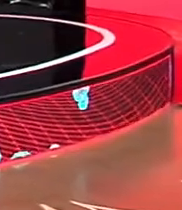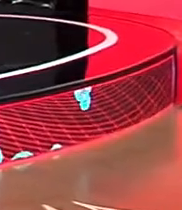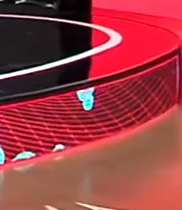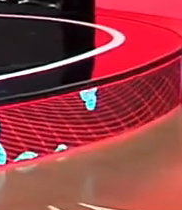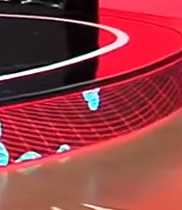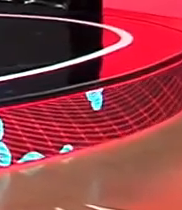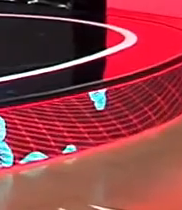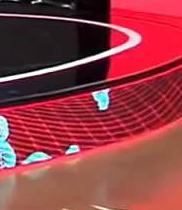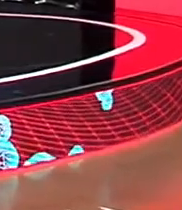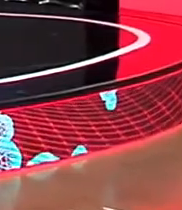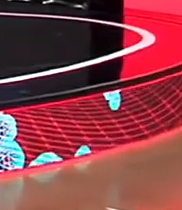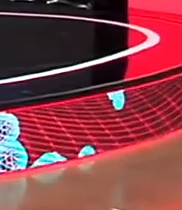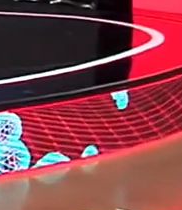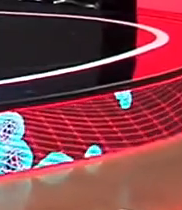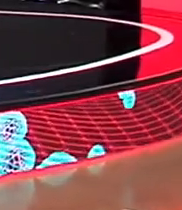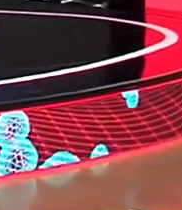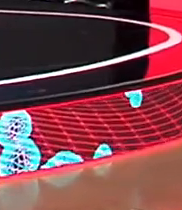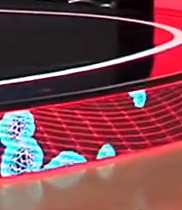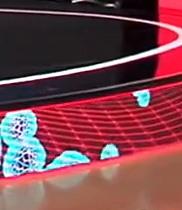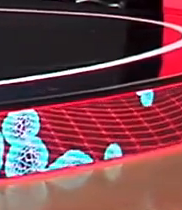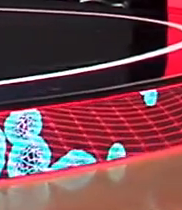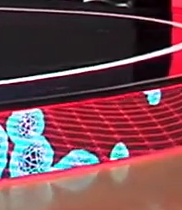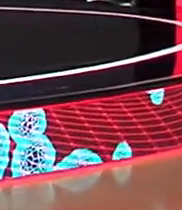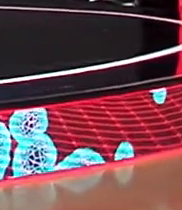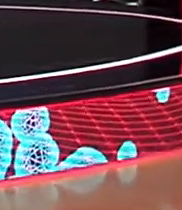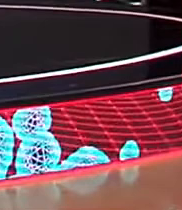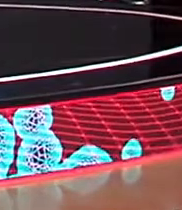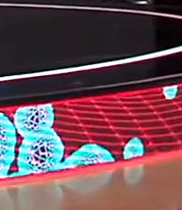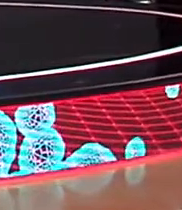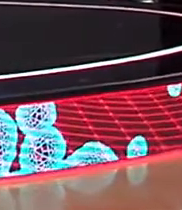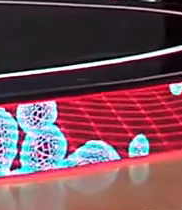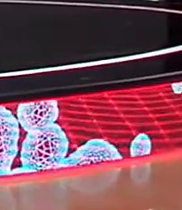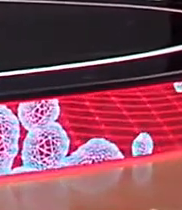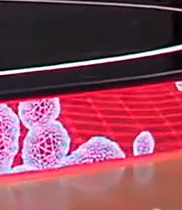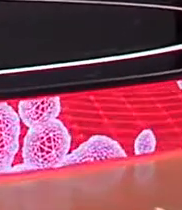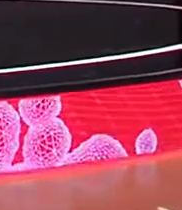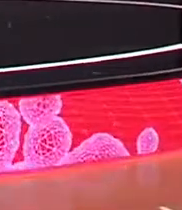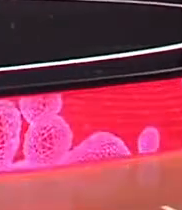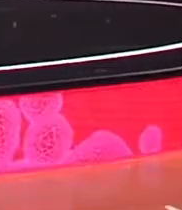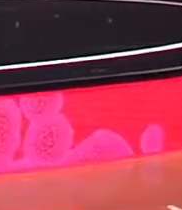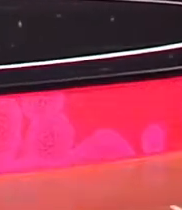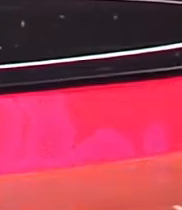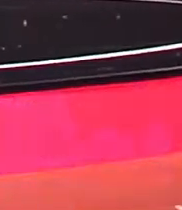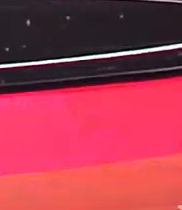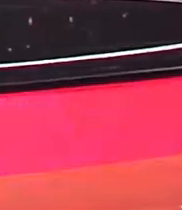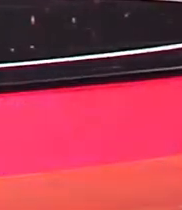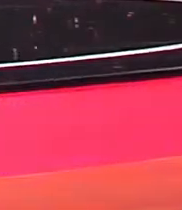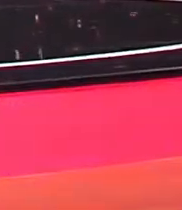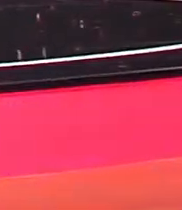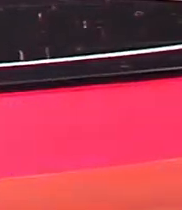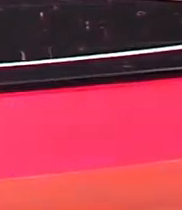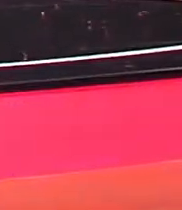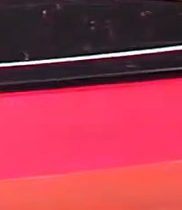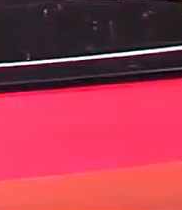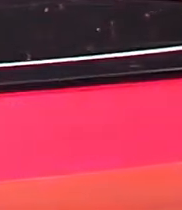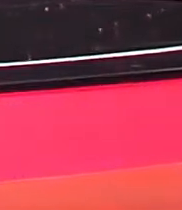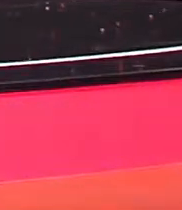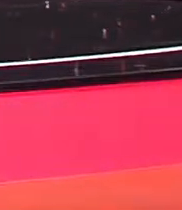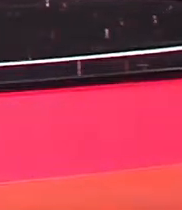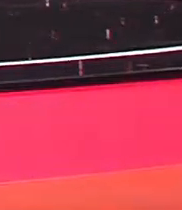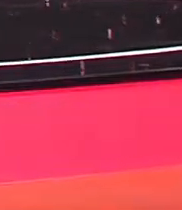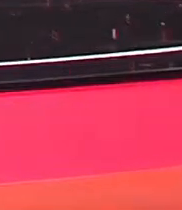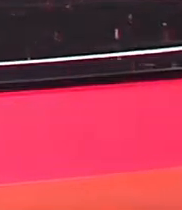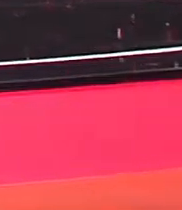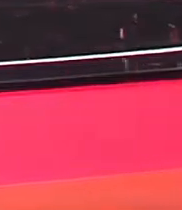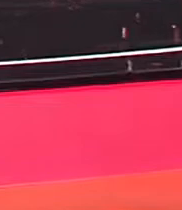pero que a lo mejor eran absolutamente irracionales, heredadas, vienen de la familia, como decíamos, y tienen su validez, pero quizá al final ya no